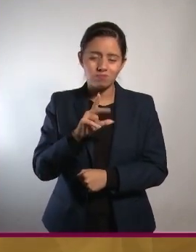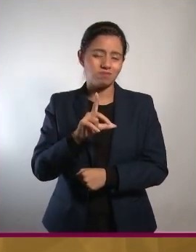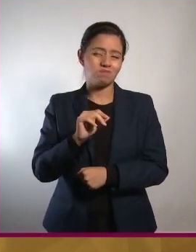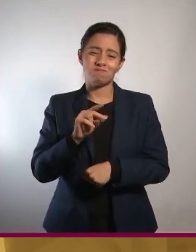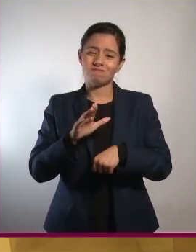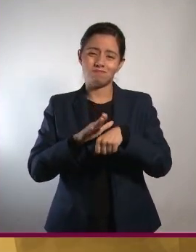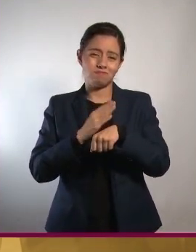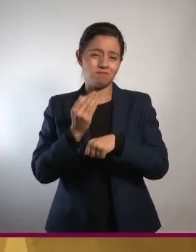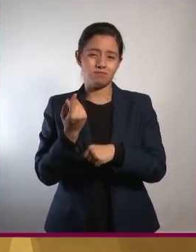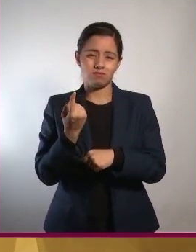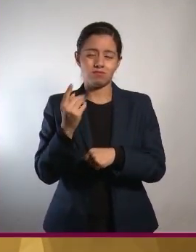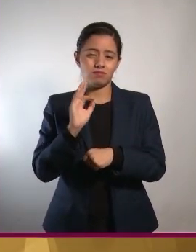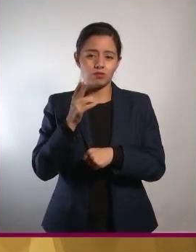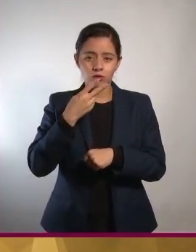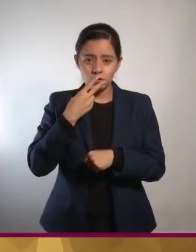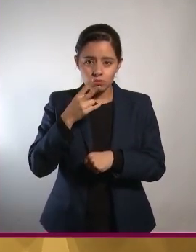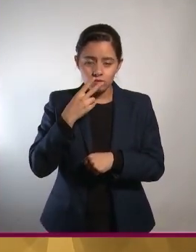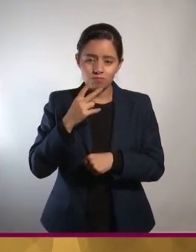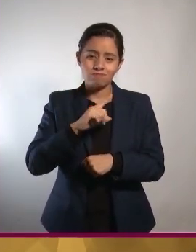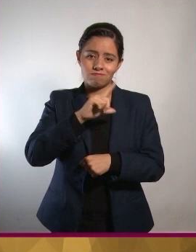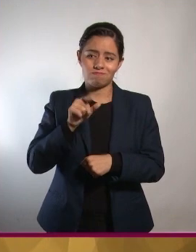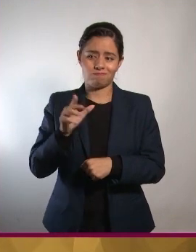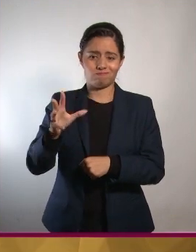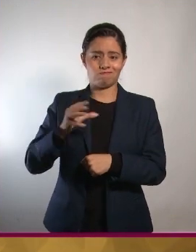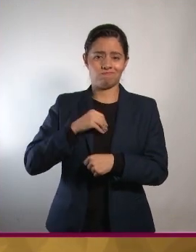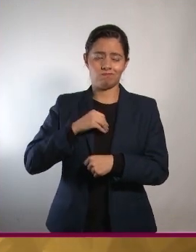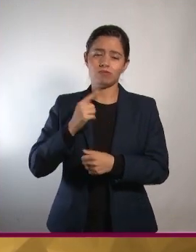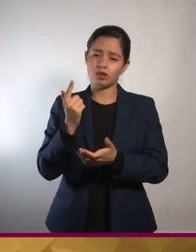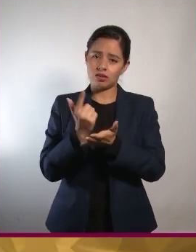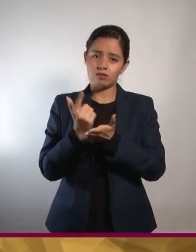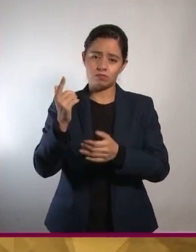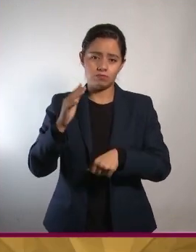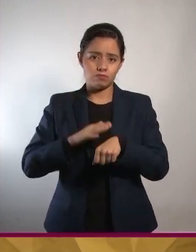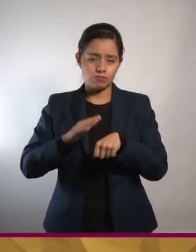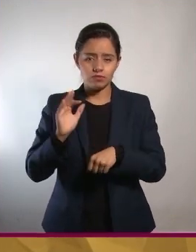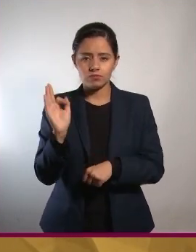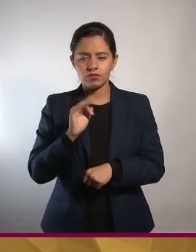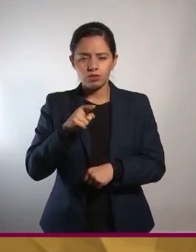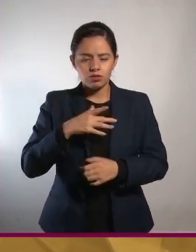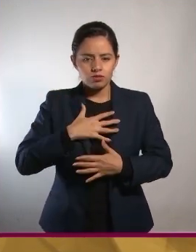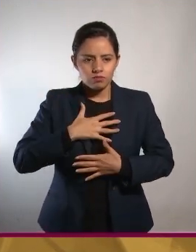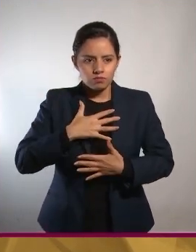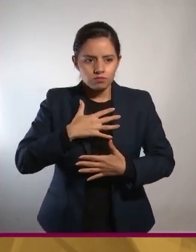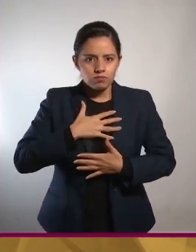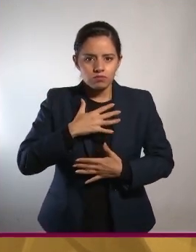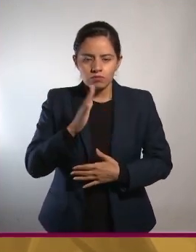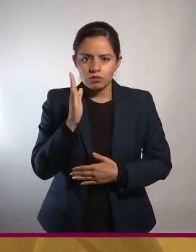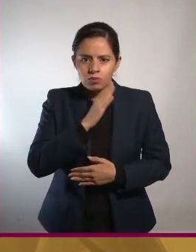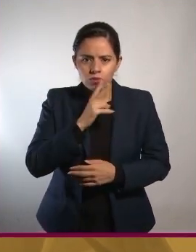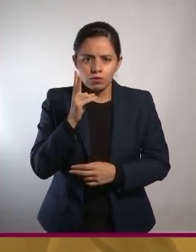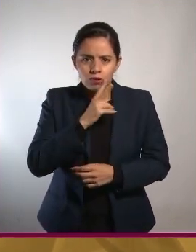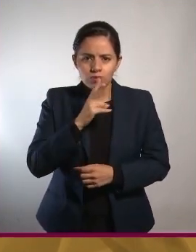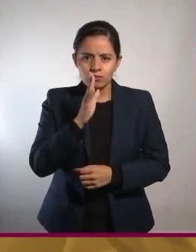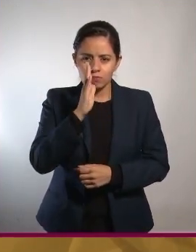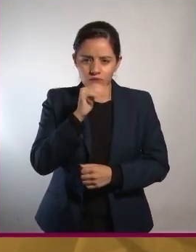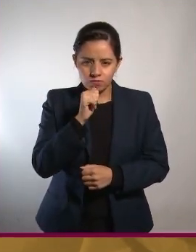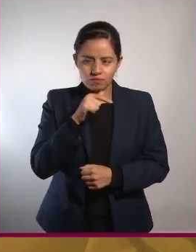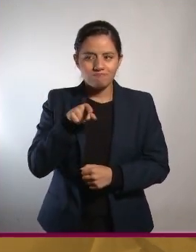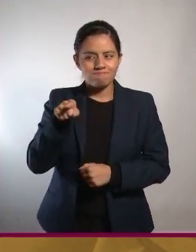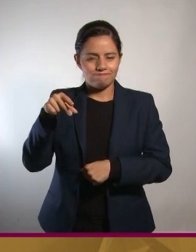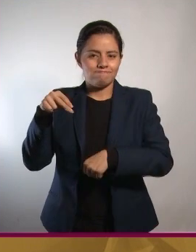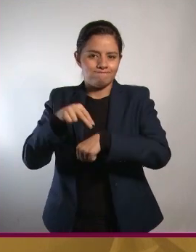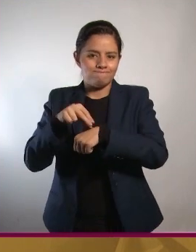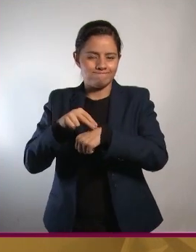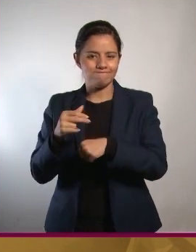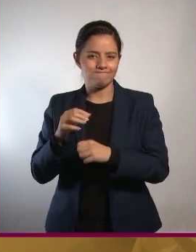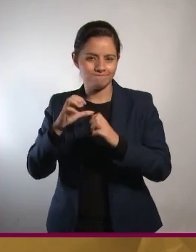infectado con COVID-19. Si desarrolla síntomas más graves, como dificultad para respirar o dolor en el pecho, comuníquese con su proveedor de salud